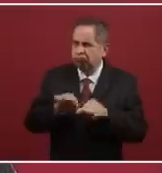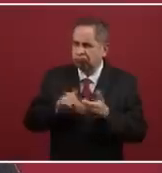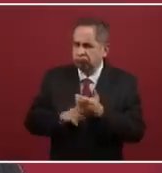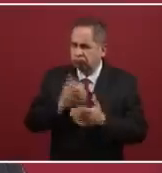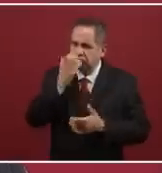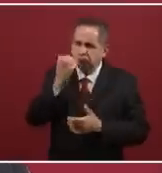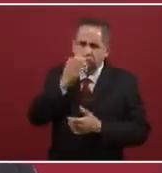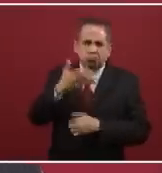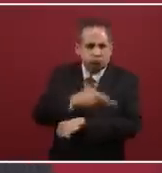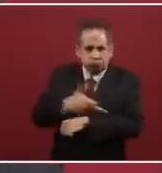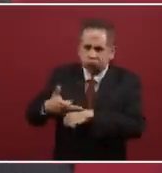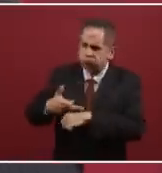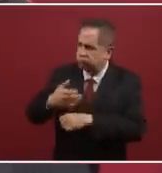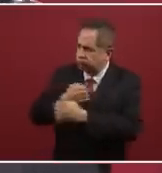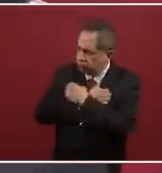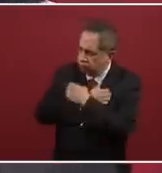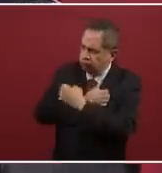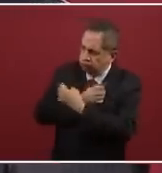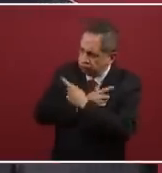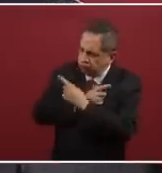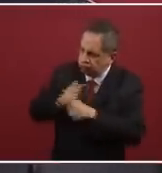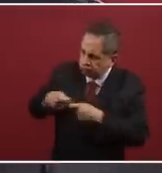las familias, en los pueblos.